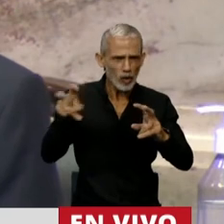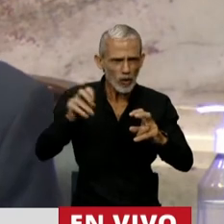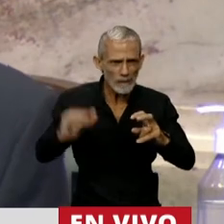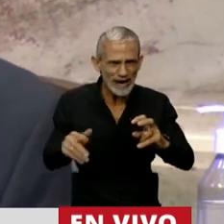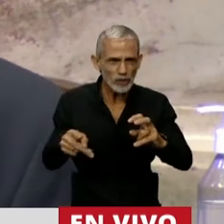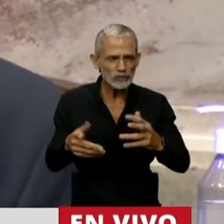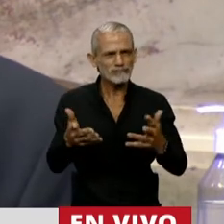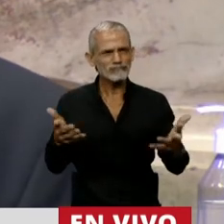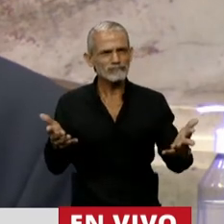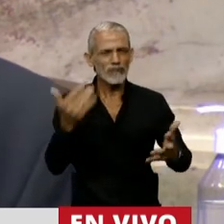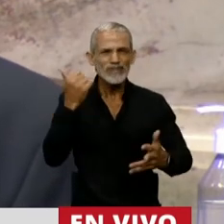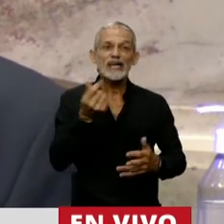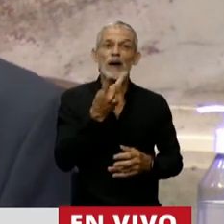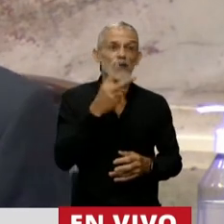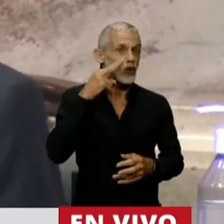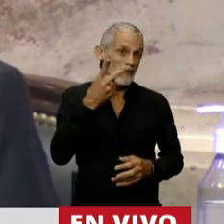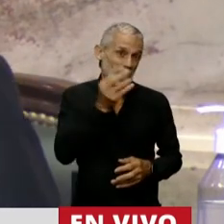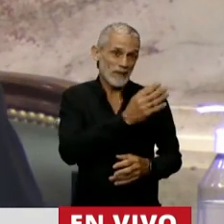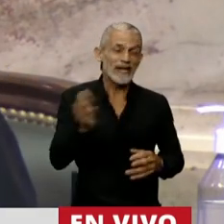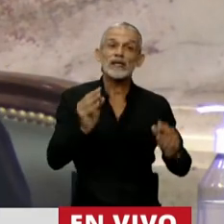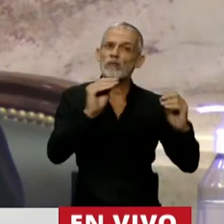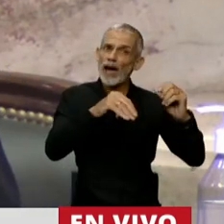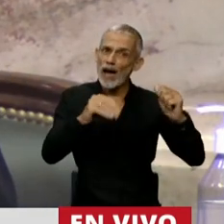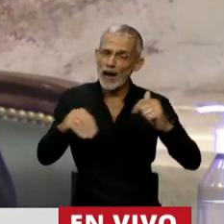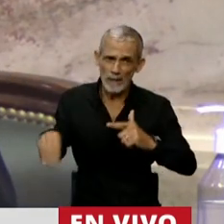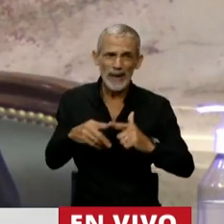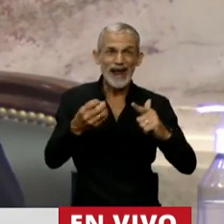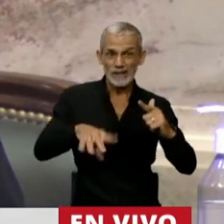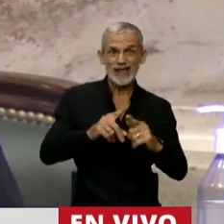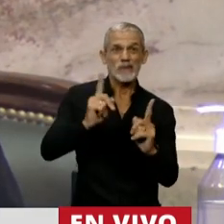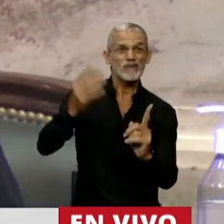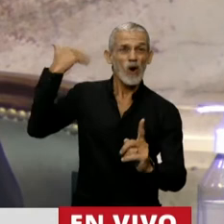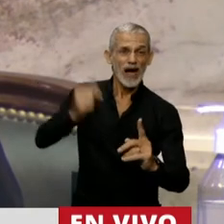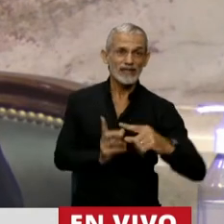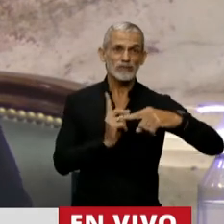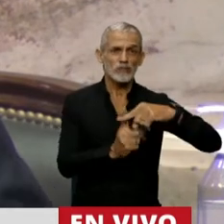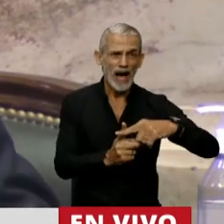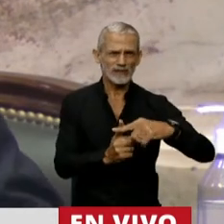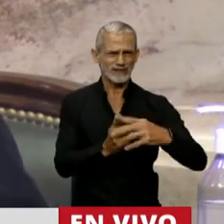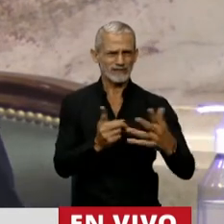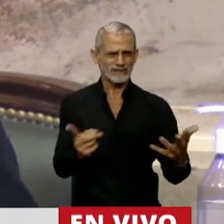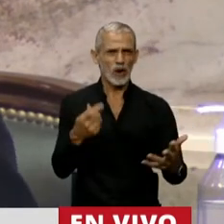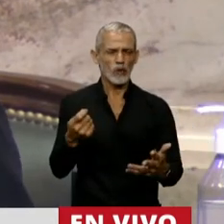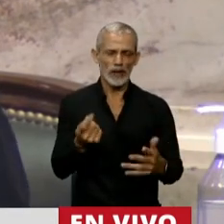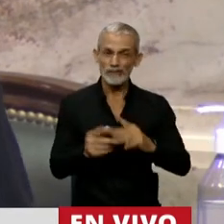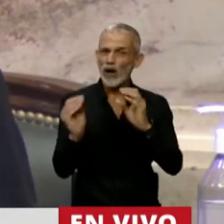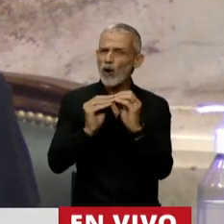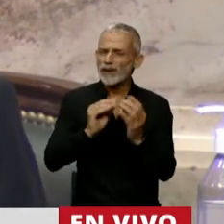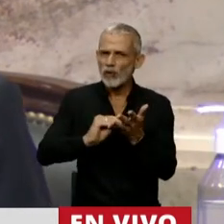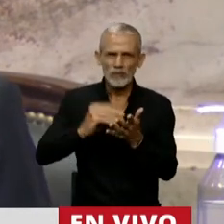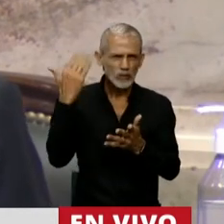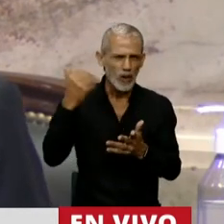cómo a la pérdida ya del 2020 le sumamos la pérdida anterior. Al compañero diputado que